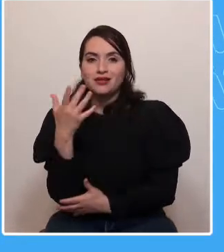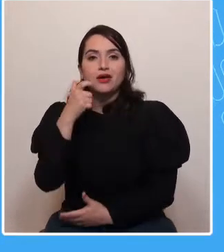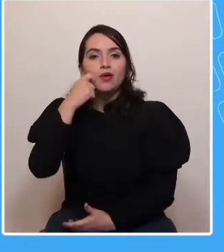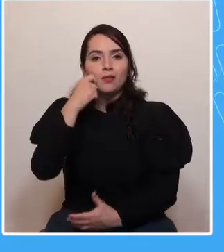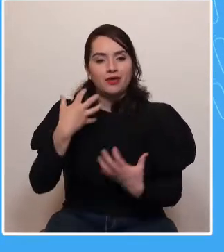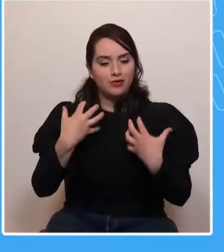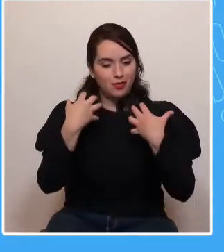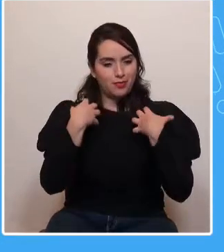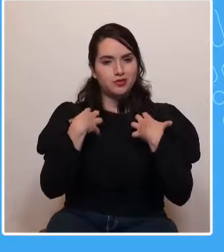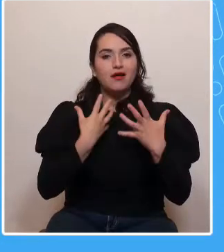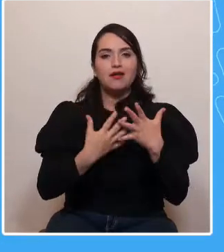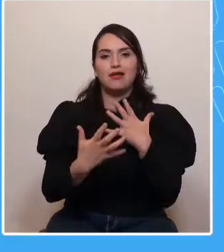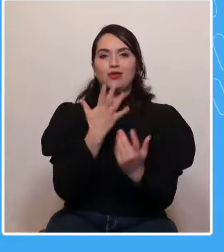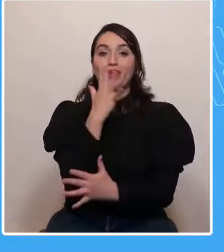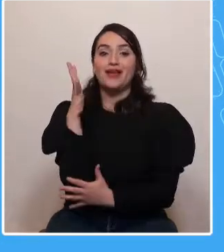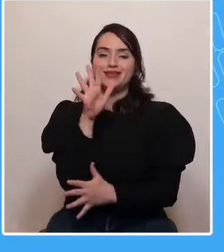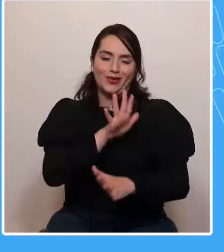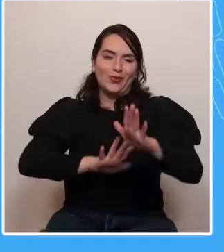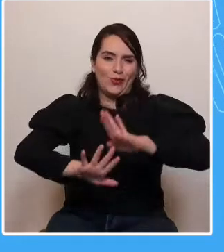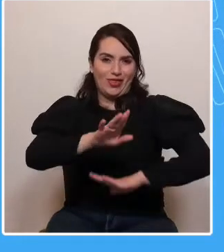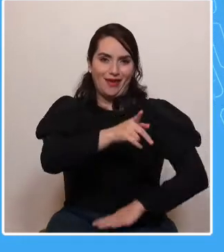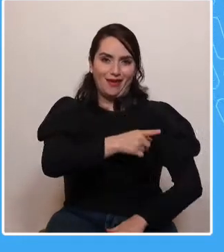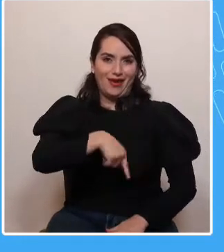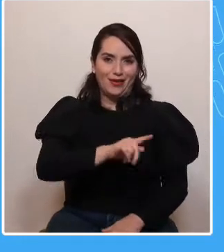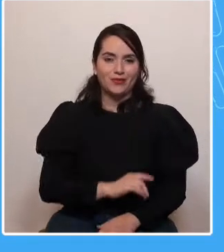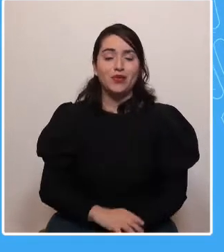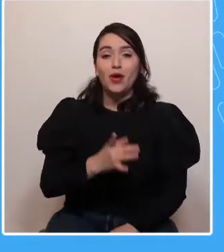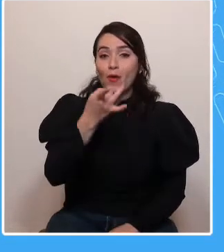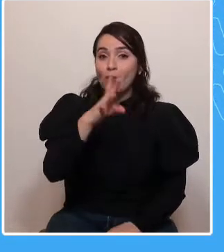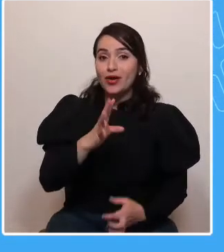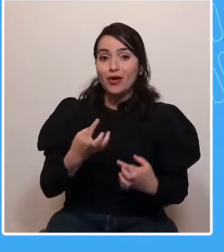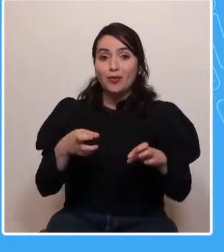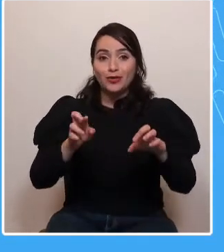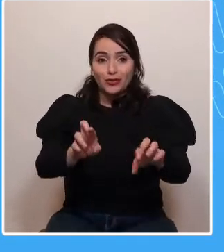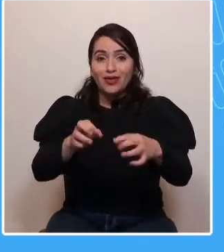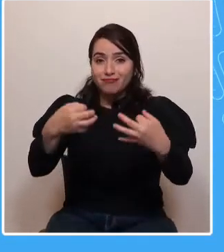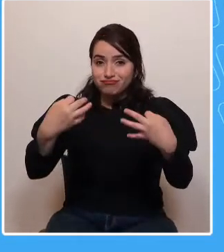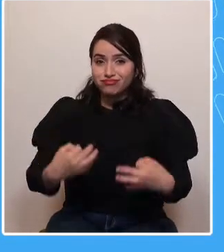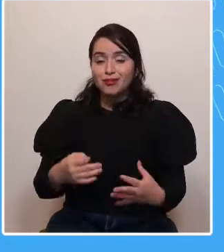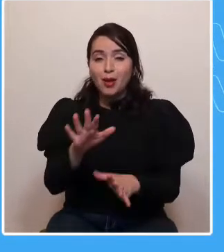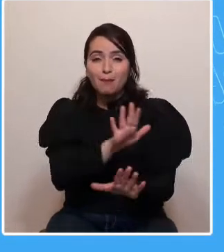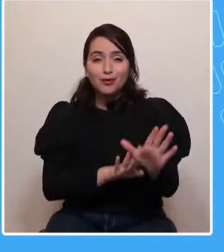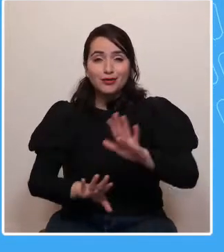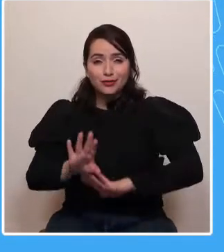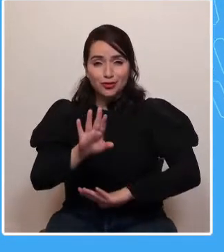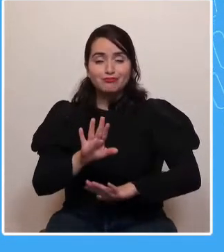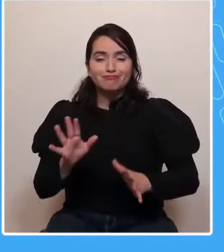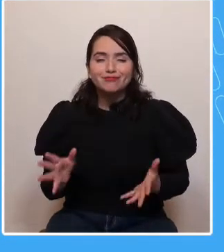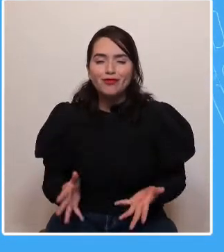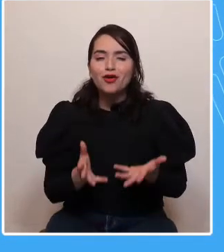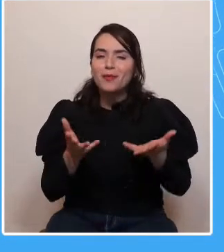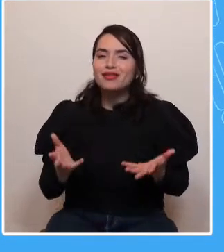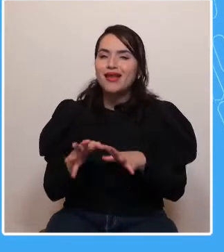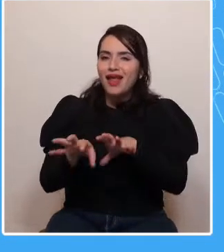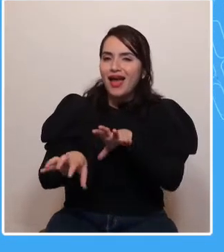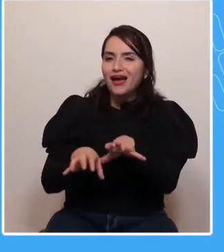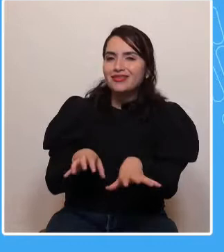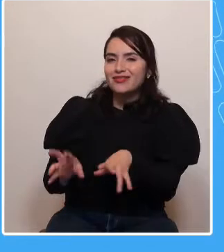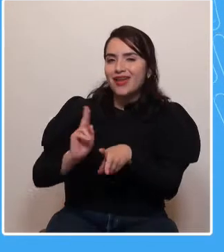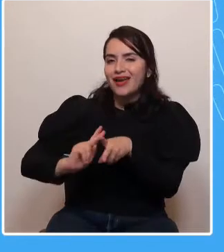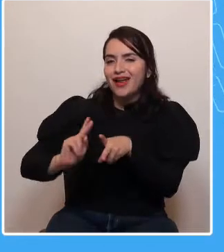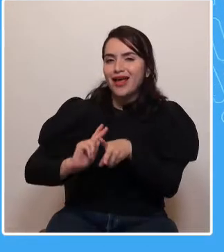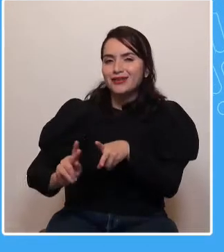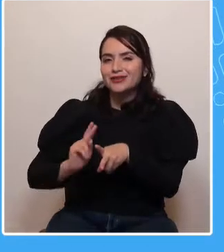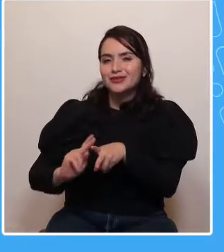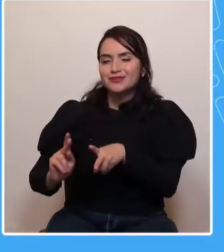y sostenible. Tenemos la única oportunidad de garantizar, proteger y fomentar esta actividad creativa y productiva